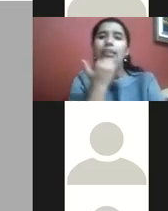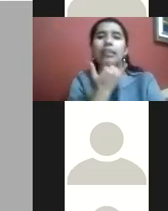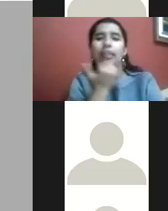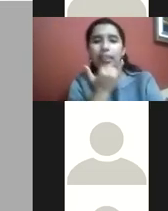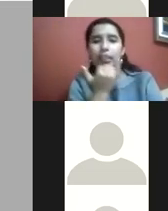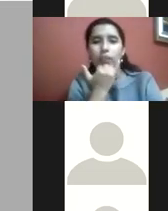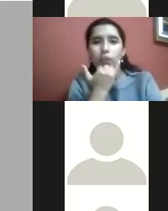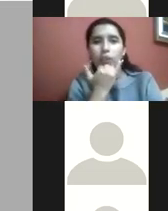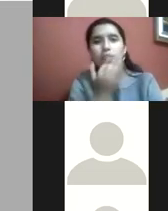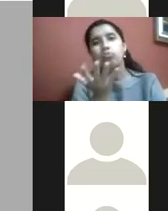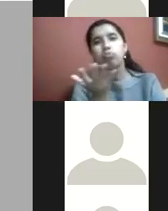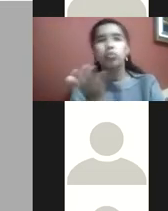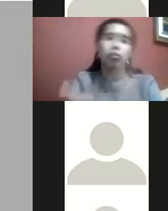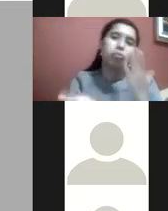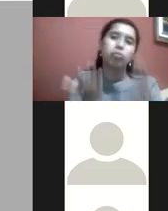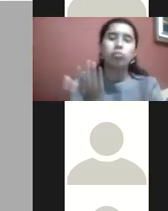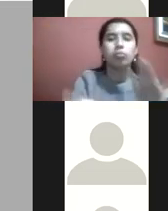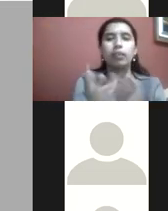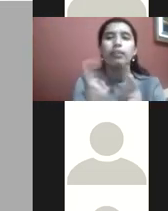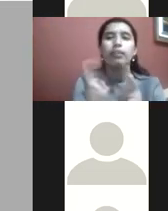posible variación de ese valor.